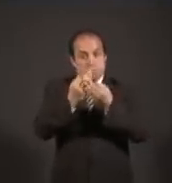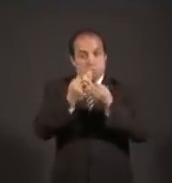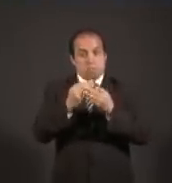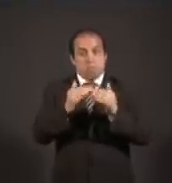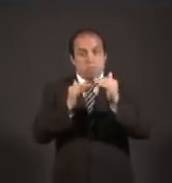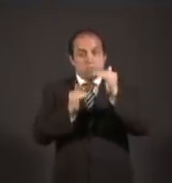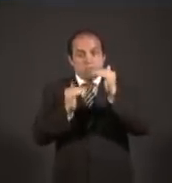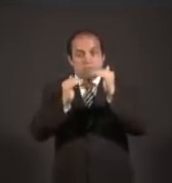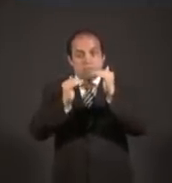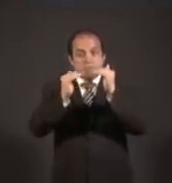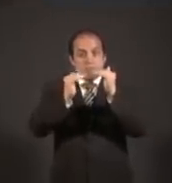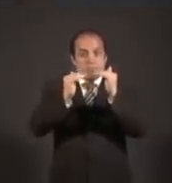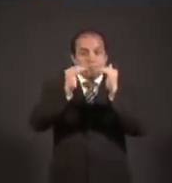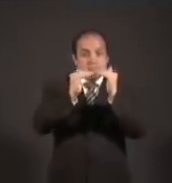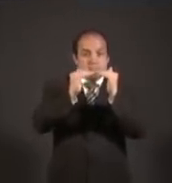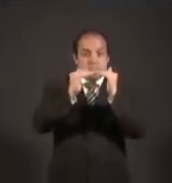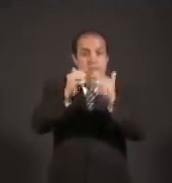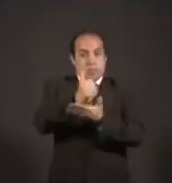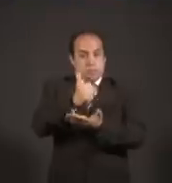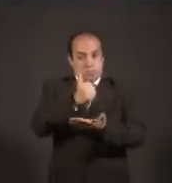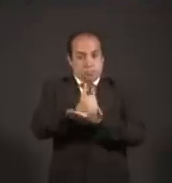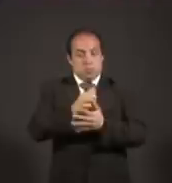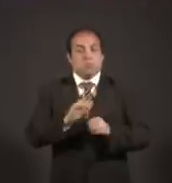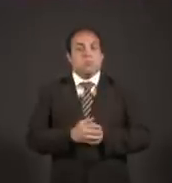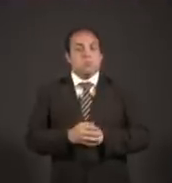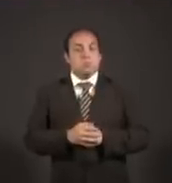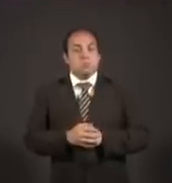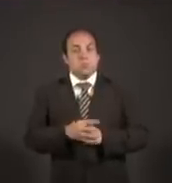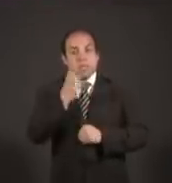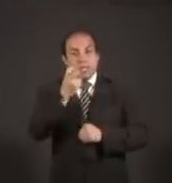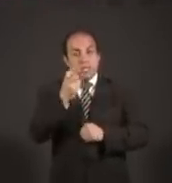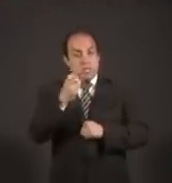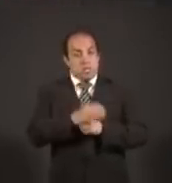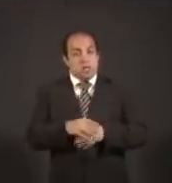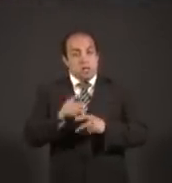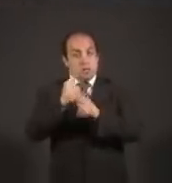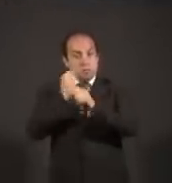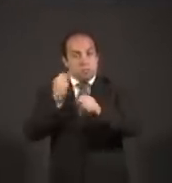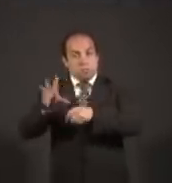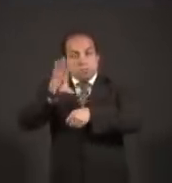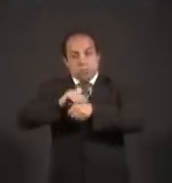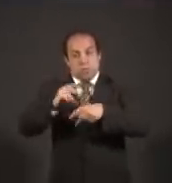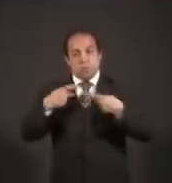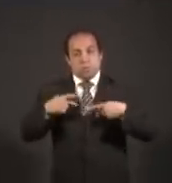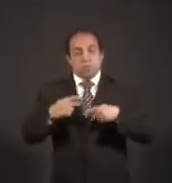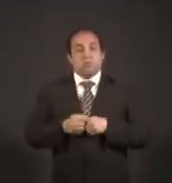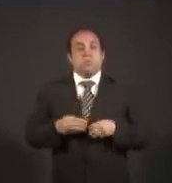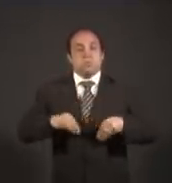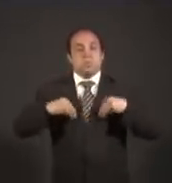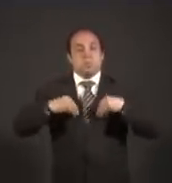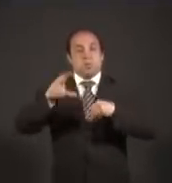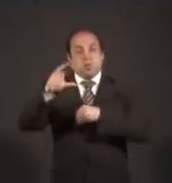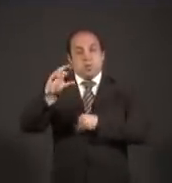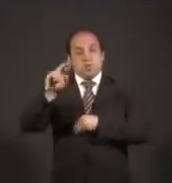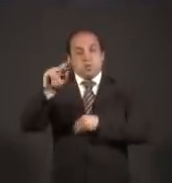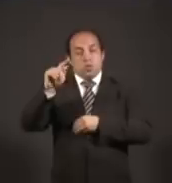grandes desigualdades de la ciudad. Este transporte permitirá a los habitantes de Coatepec, una zona